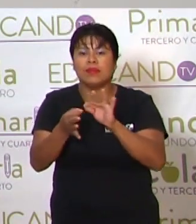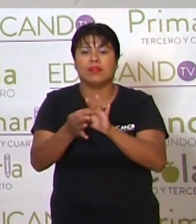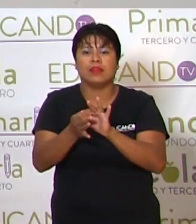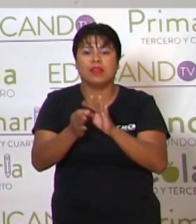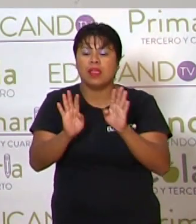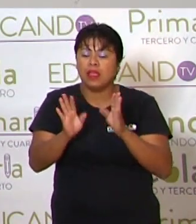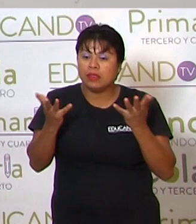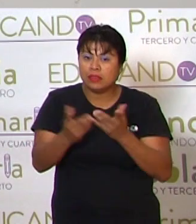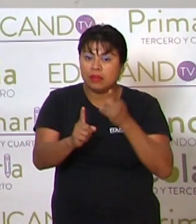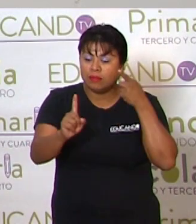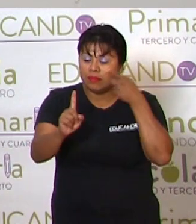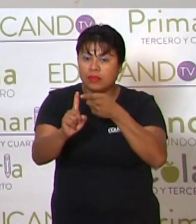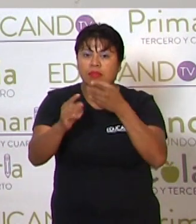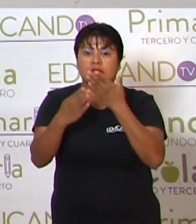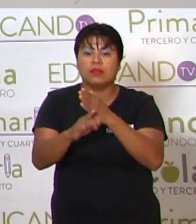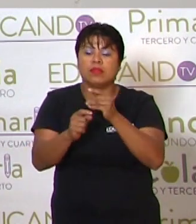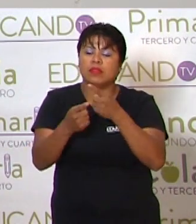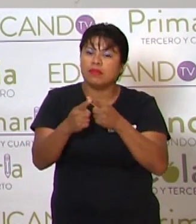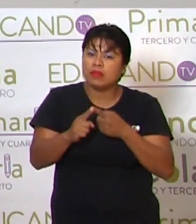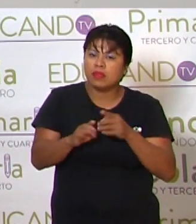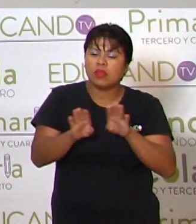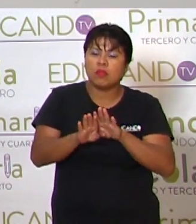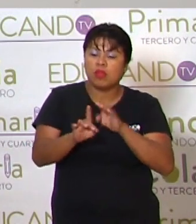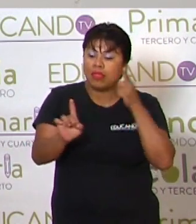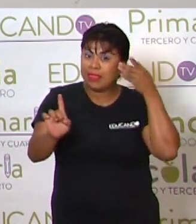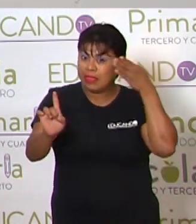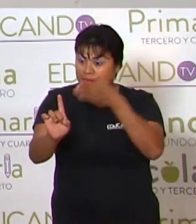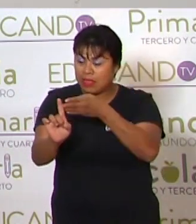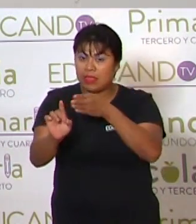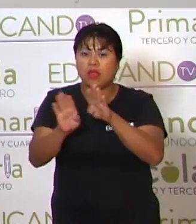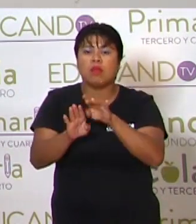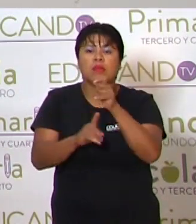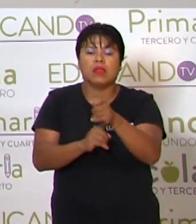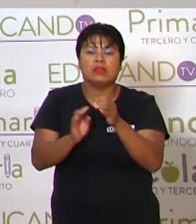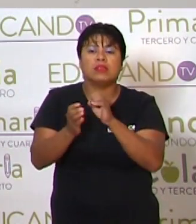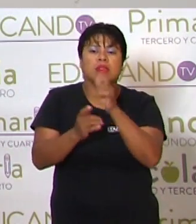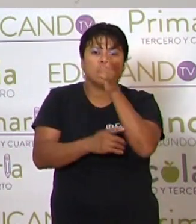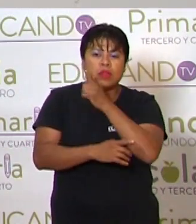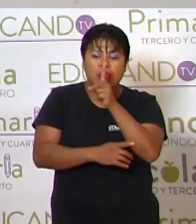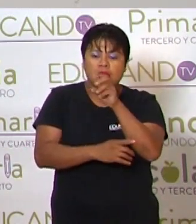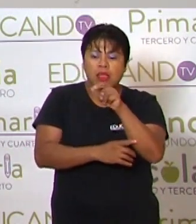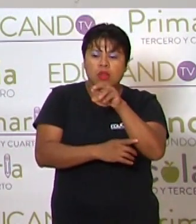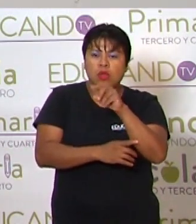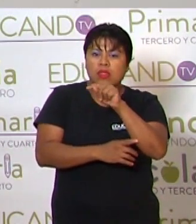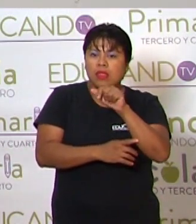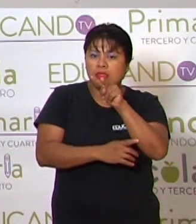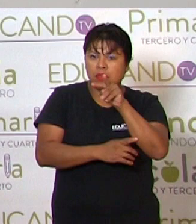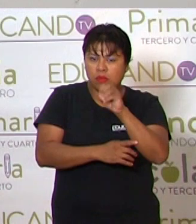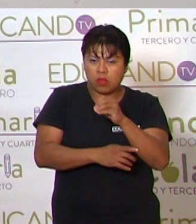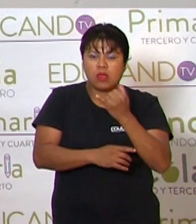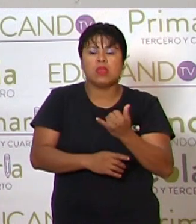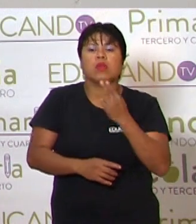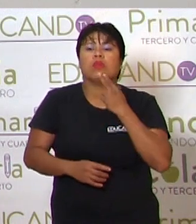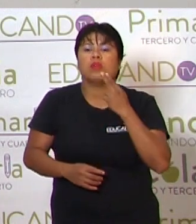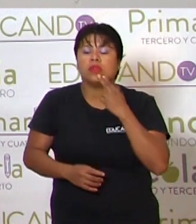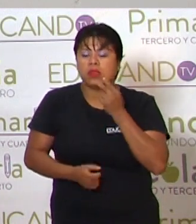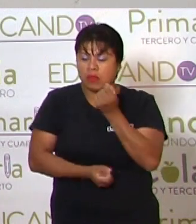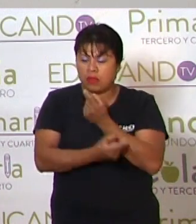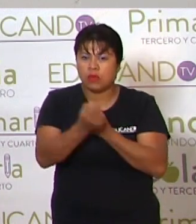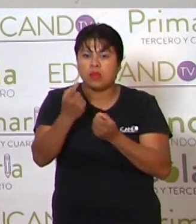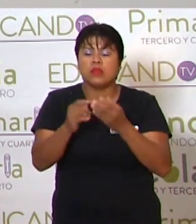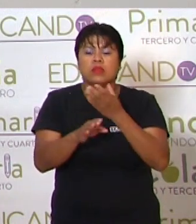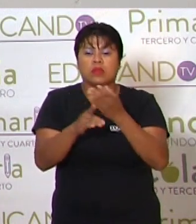hacer referencia en algunos aspectos de forma directa, como lo es el lenguaje denotativo, y utilizando